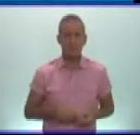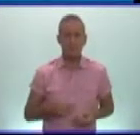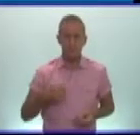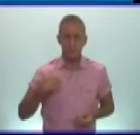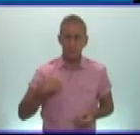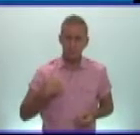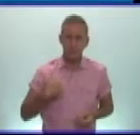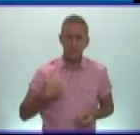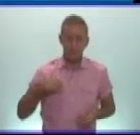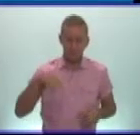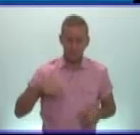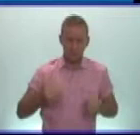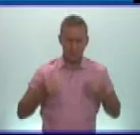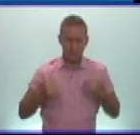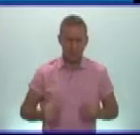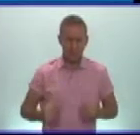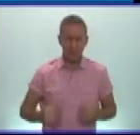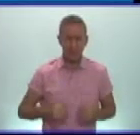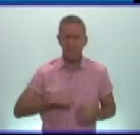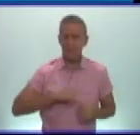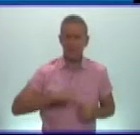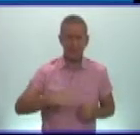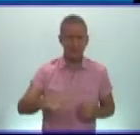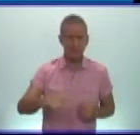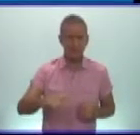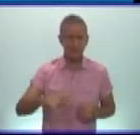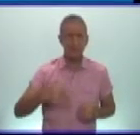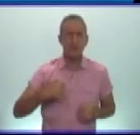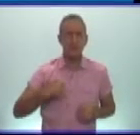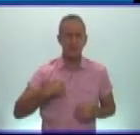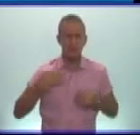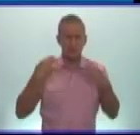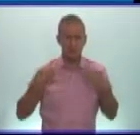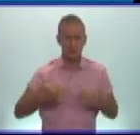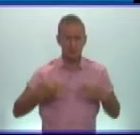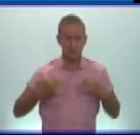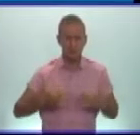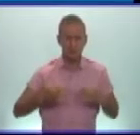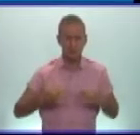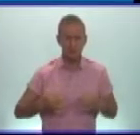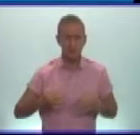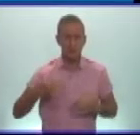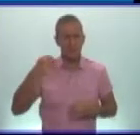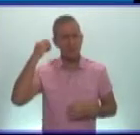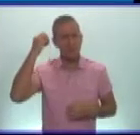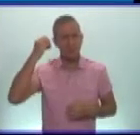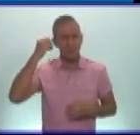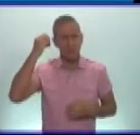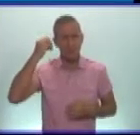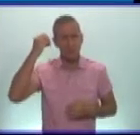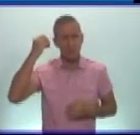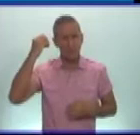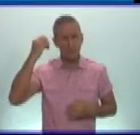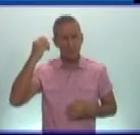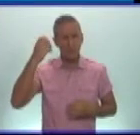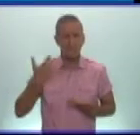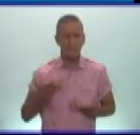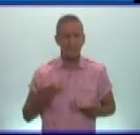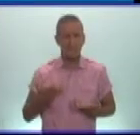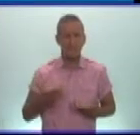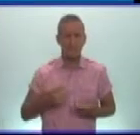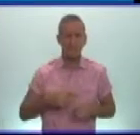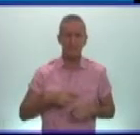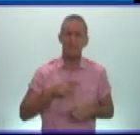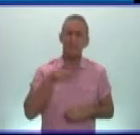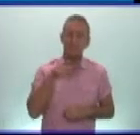de ti, pero salvando las distancias con mi pensamiento puesto en ti y mi corazón entre tus tiernas manecitas.